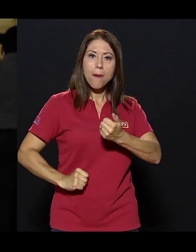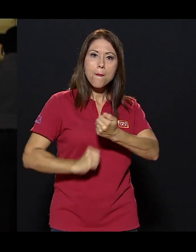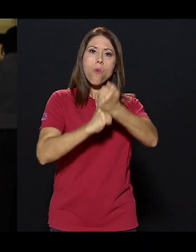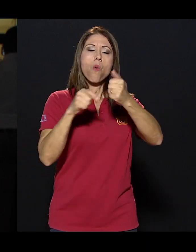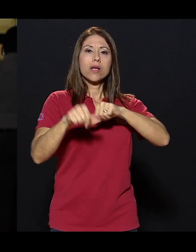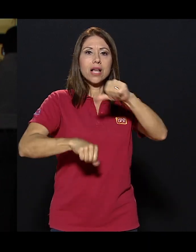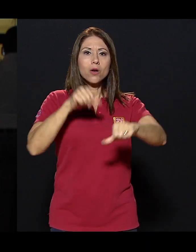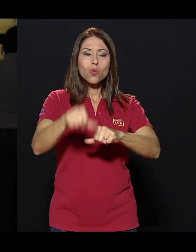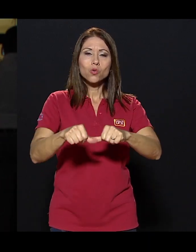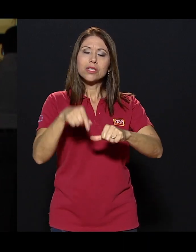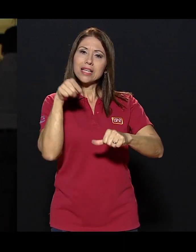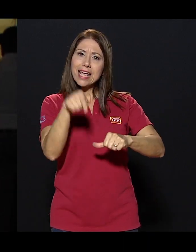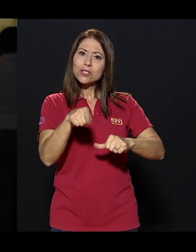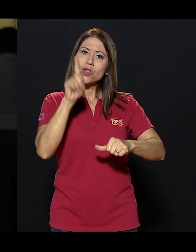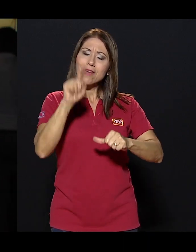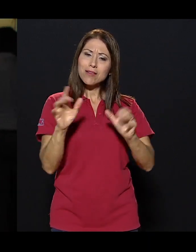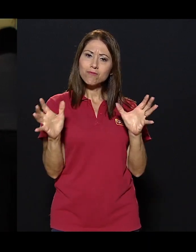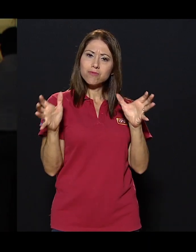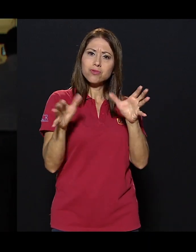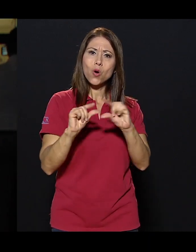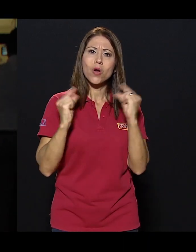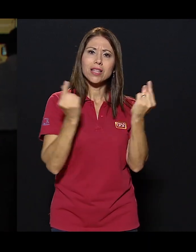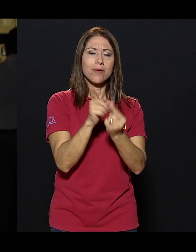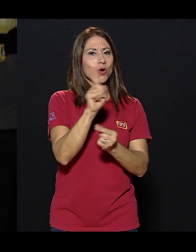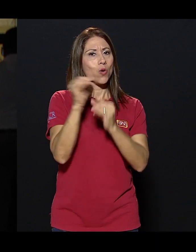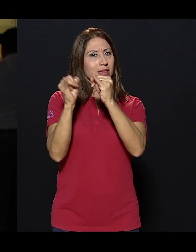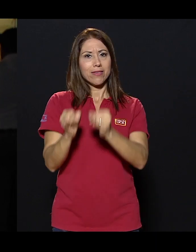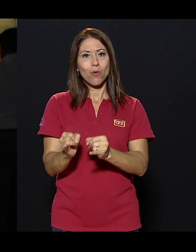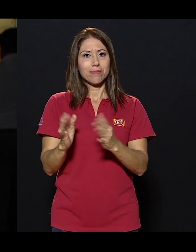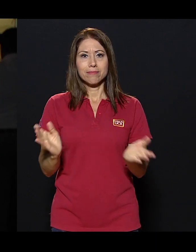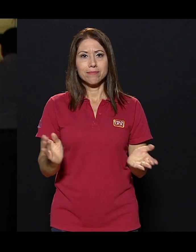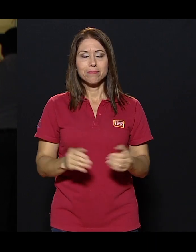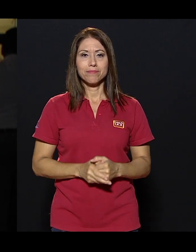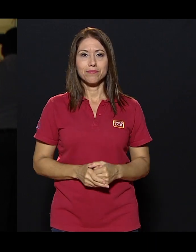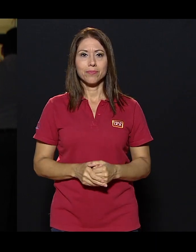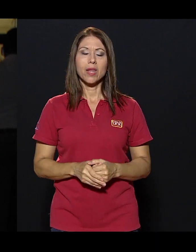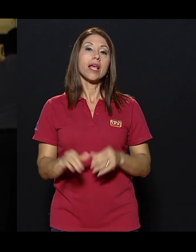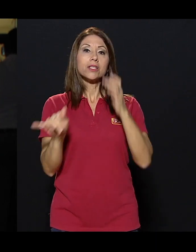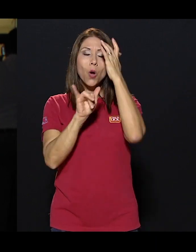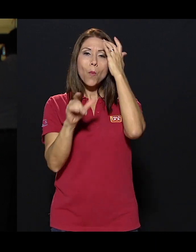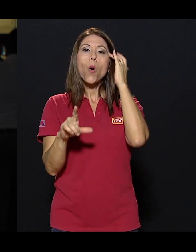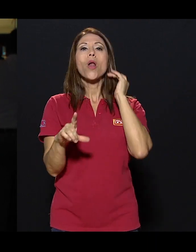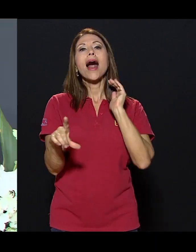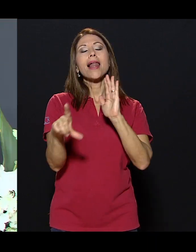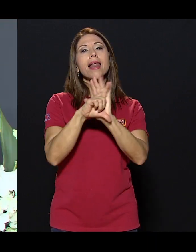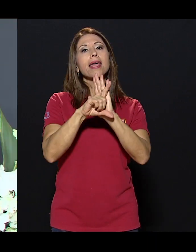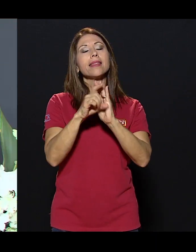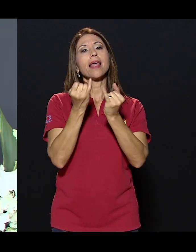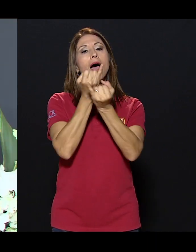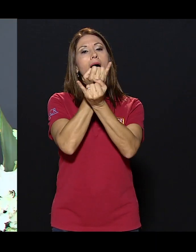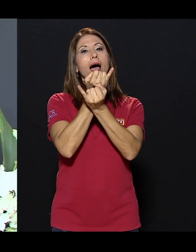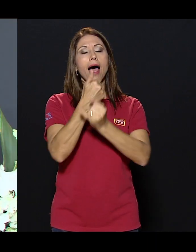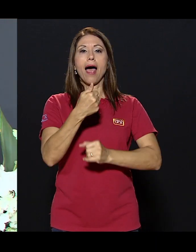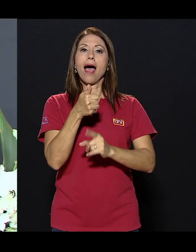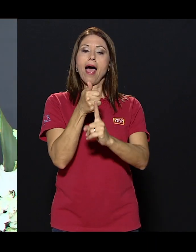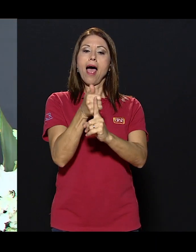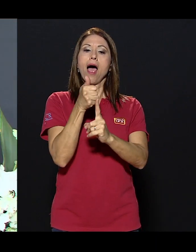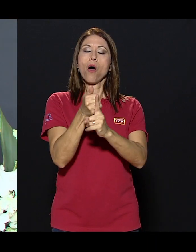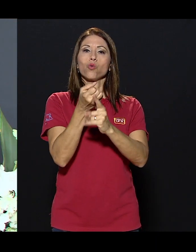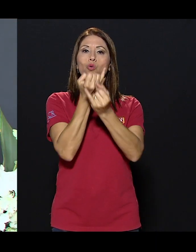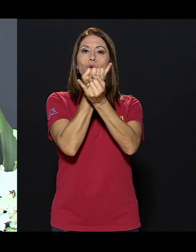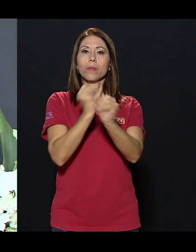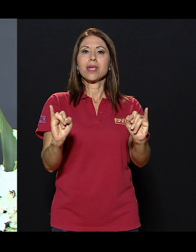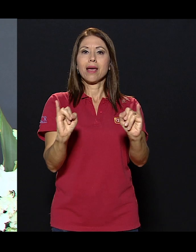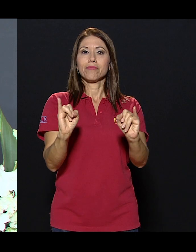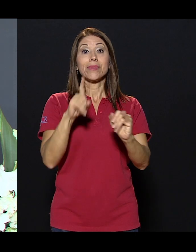pucha, hay que apoyar esa lucha y volverla una cosa que es colectiva más que una cosa individual. Como la ley de autonomía,